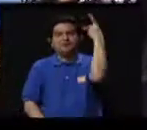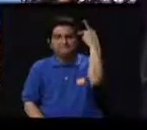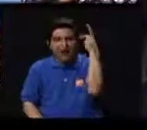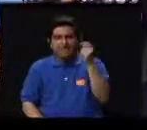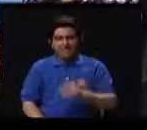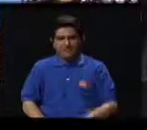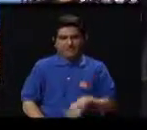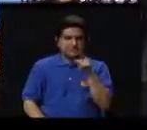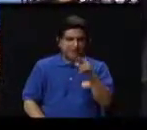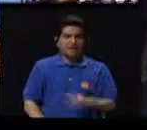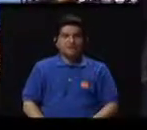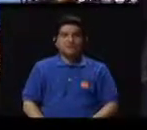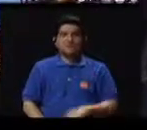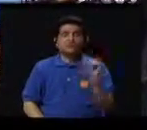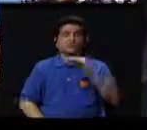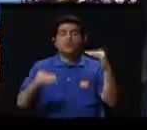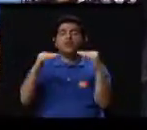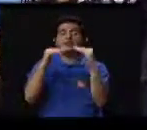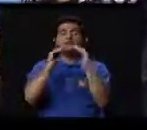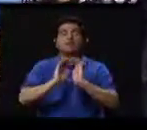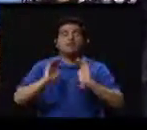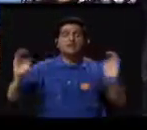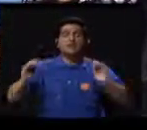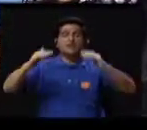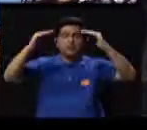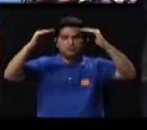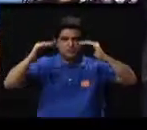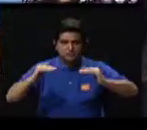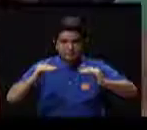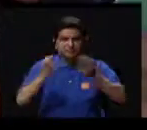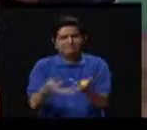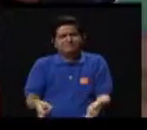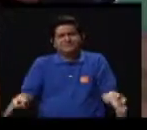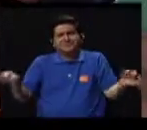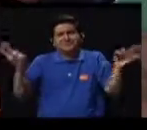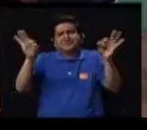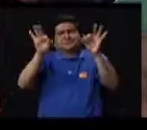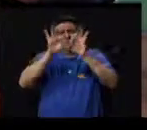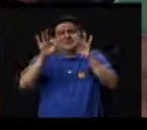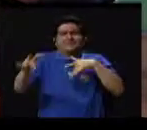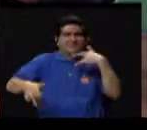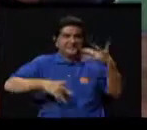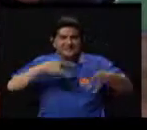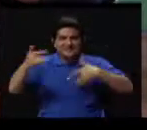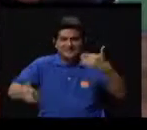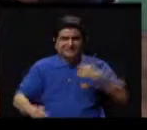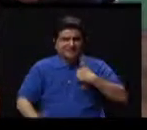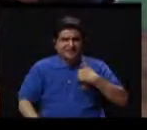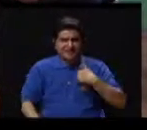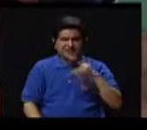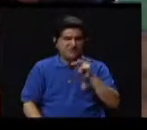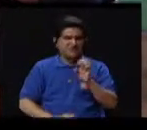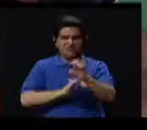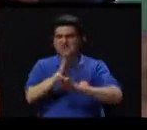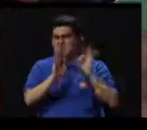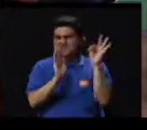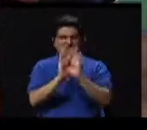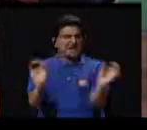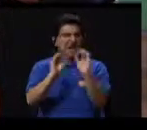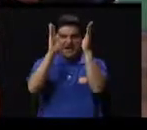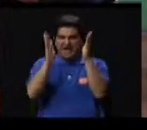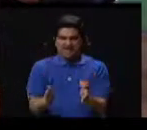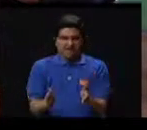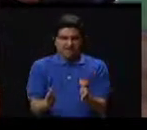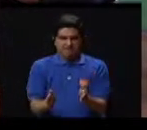con los papás. Se pusieron a la altura de los niños, que eso es fundamental. Tuvieron la sensibilidad para eso. No estigmatizaron a